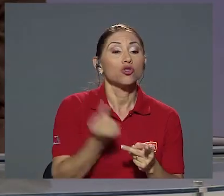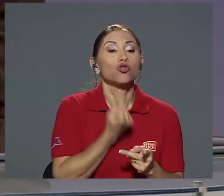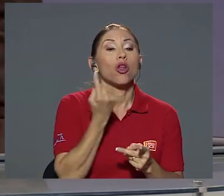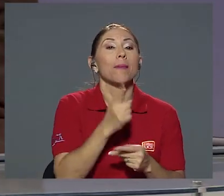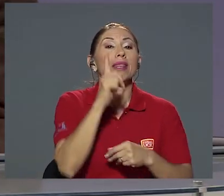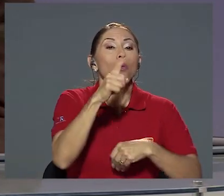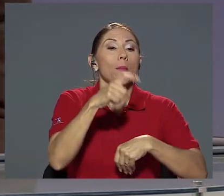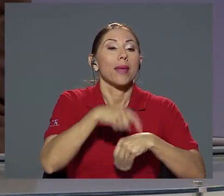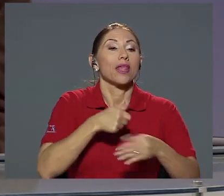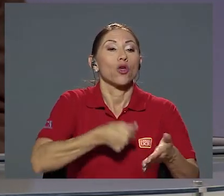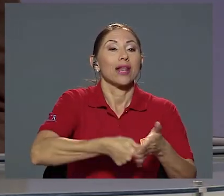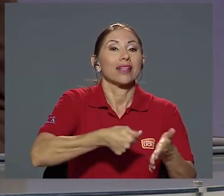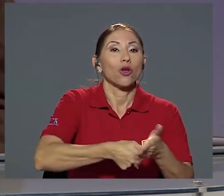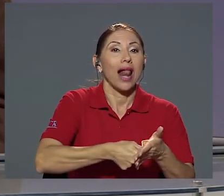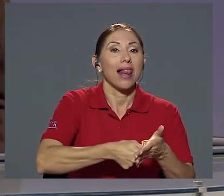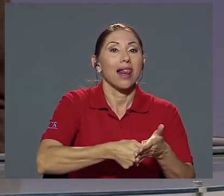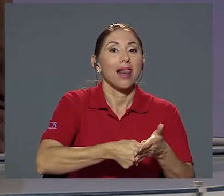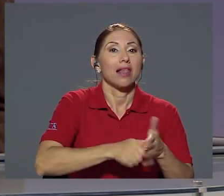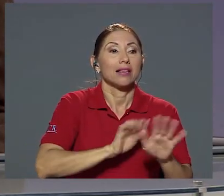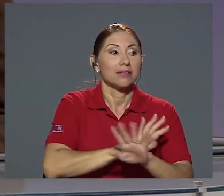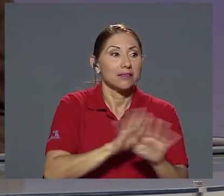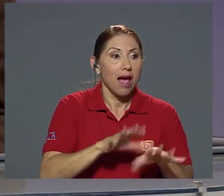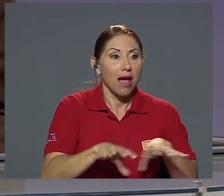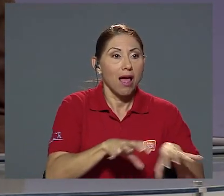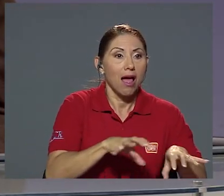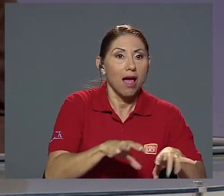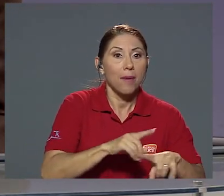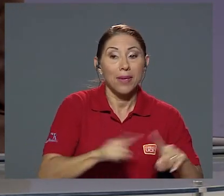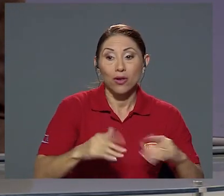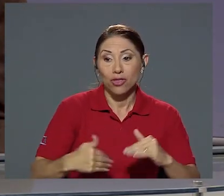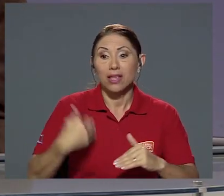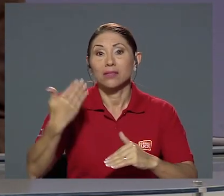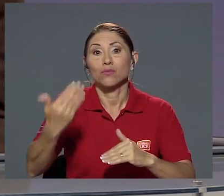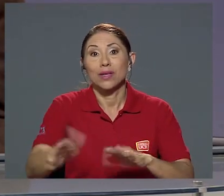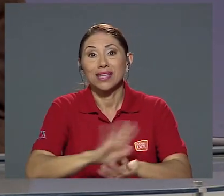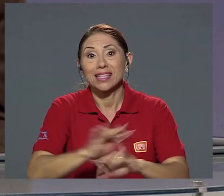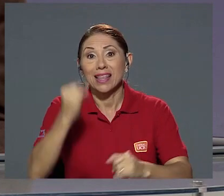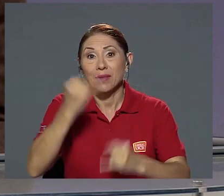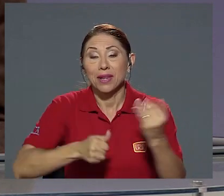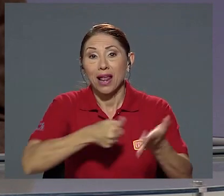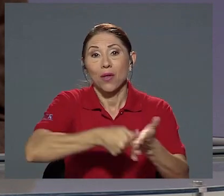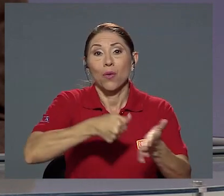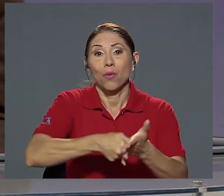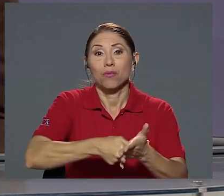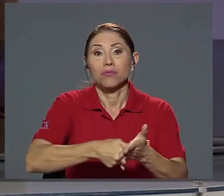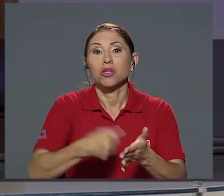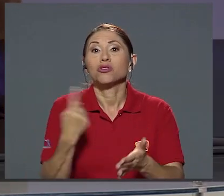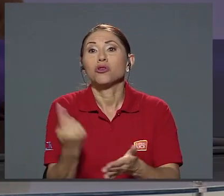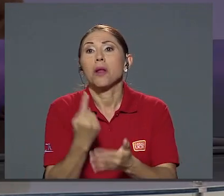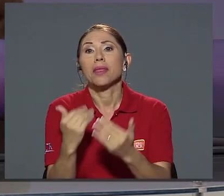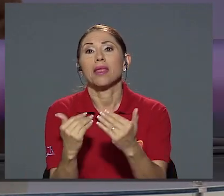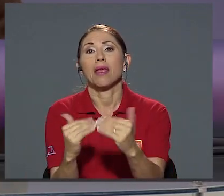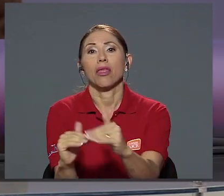sus actividades en época no electoral casi exclusivamente a lo que hagan o dejen